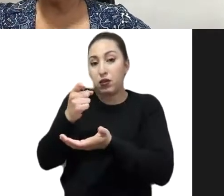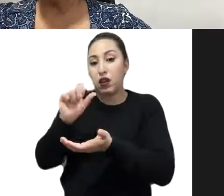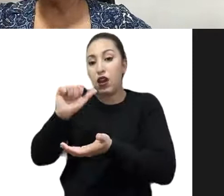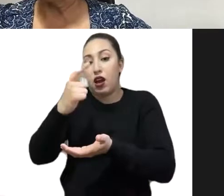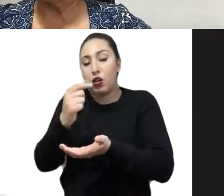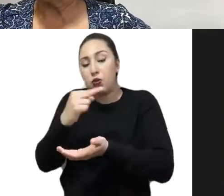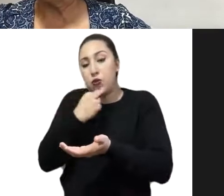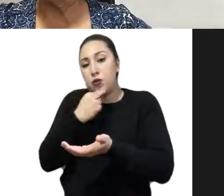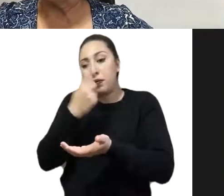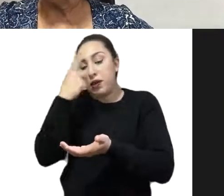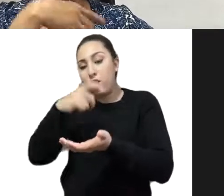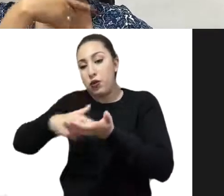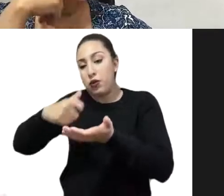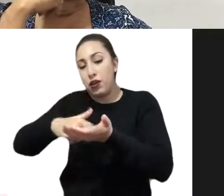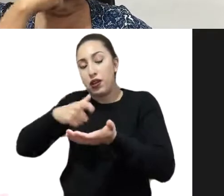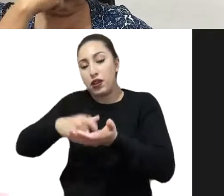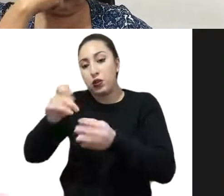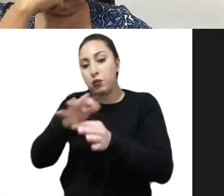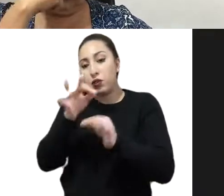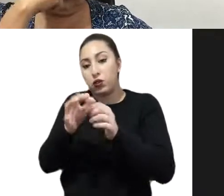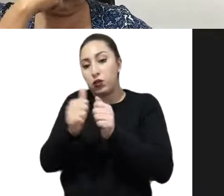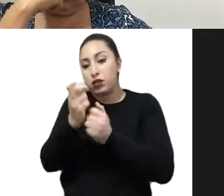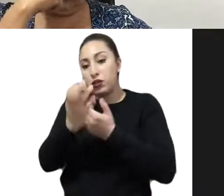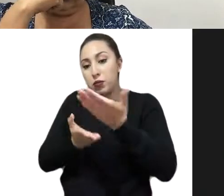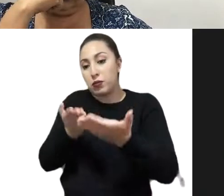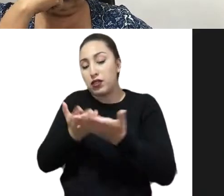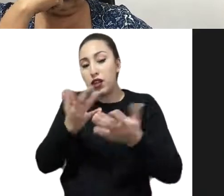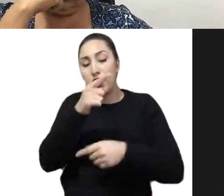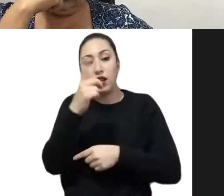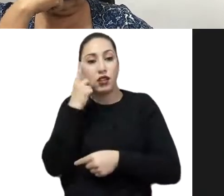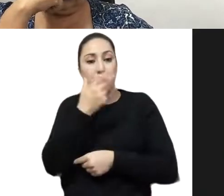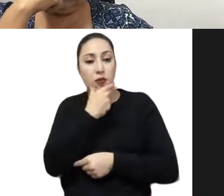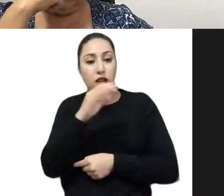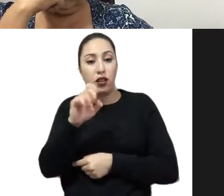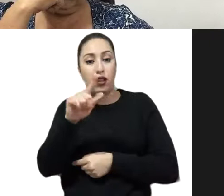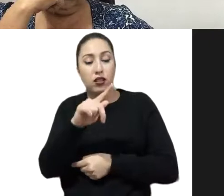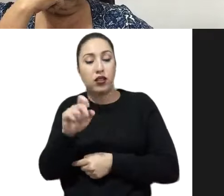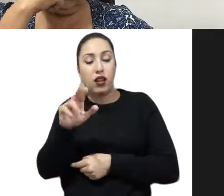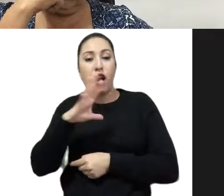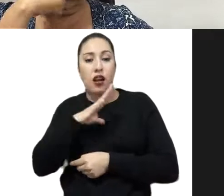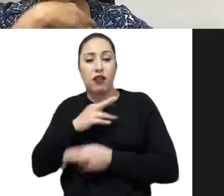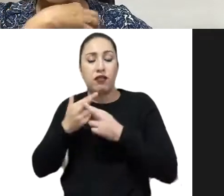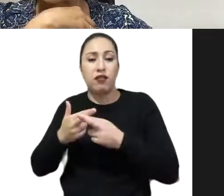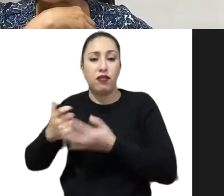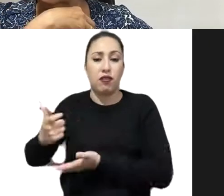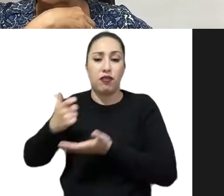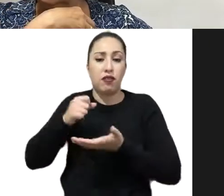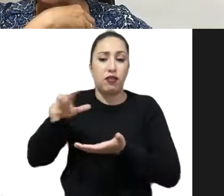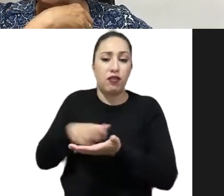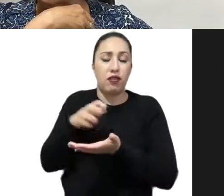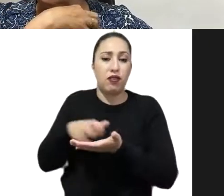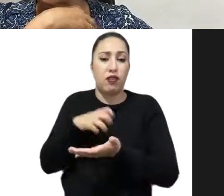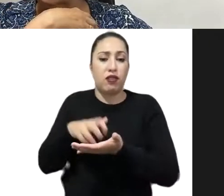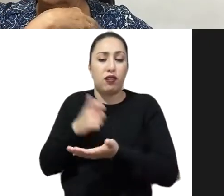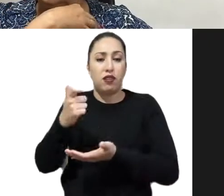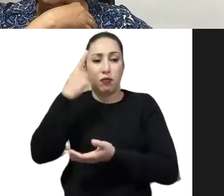esta propuesta del diputado Eleazar tienen un fondo del cual se puede apoyar para